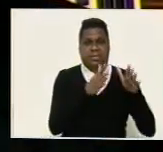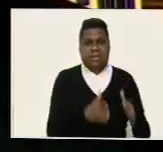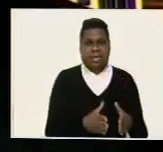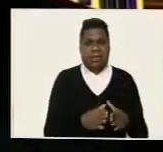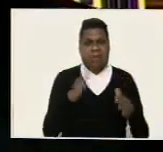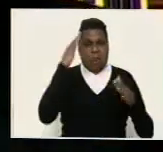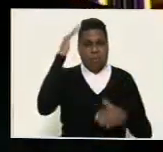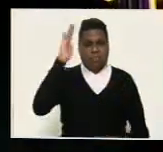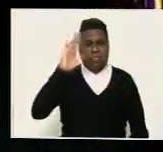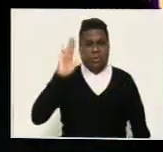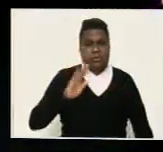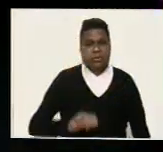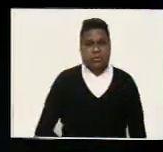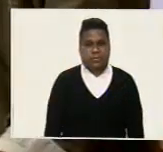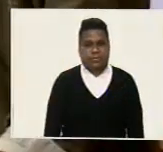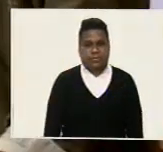saludo